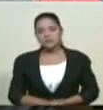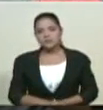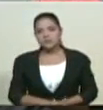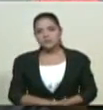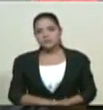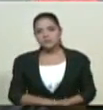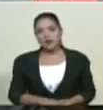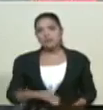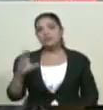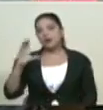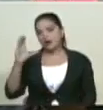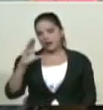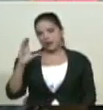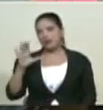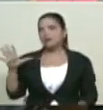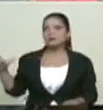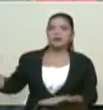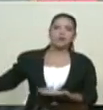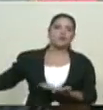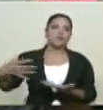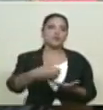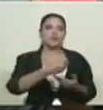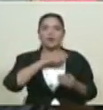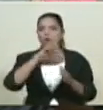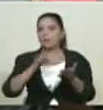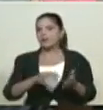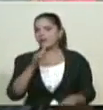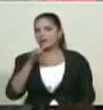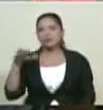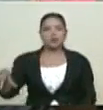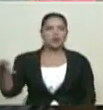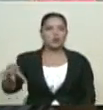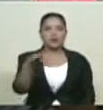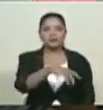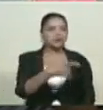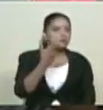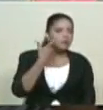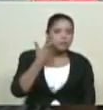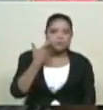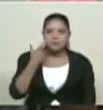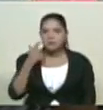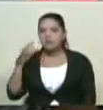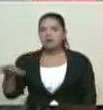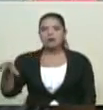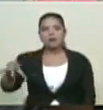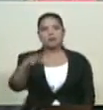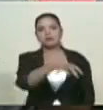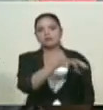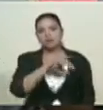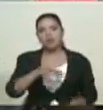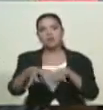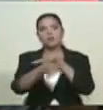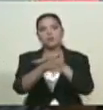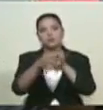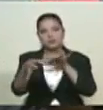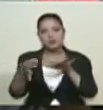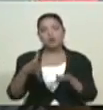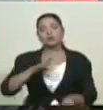de Caracas, donde se recogemos pues toda la información de todos los estados y vamos monitoreando cada estado, cada municipio. Nosotros estamos apostando a